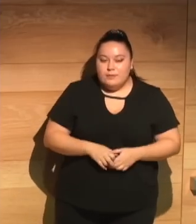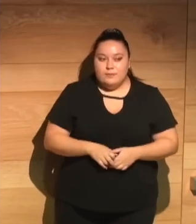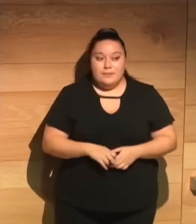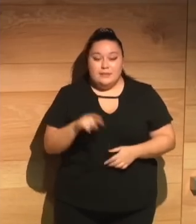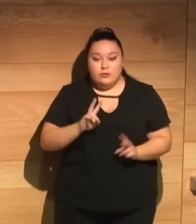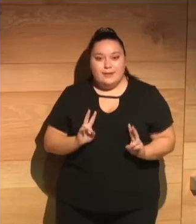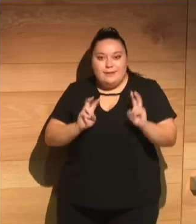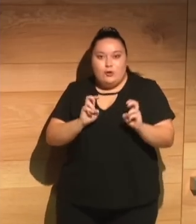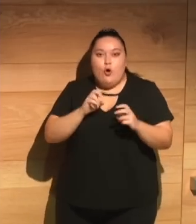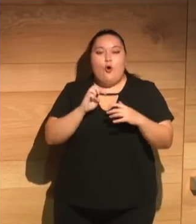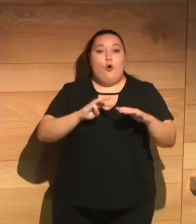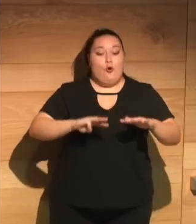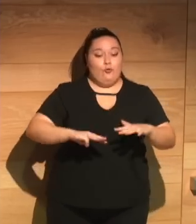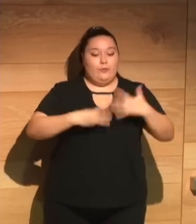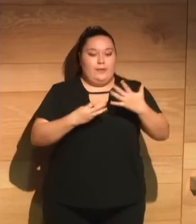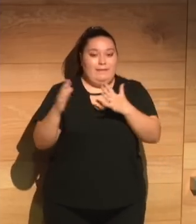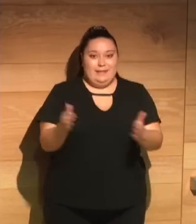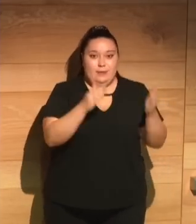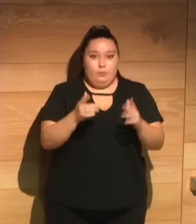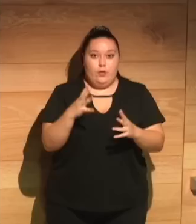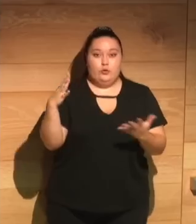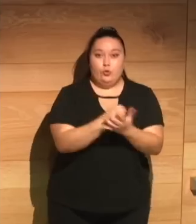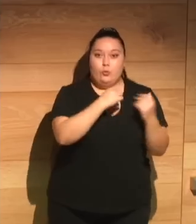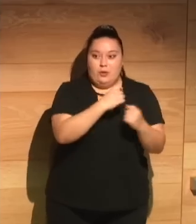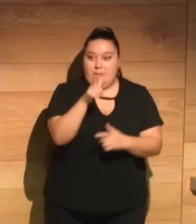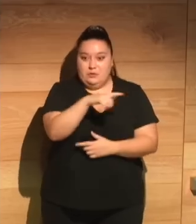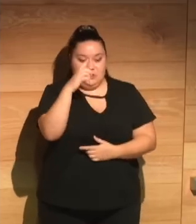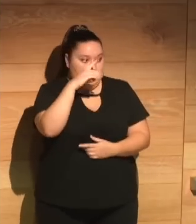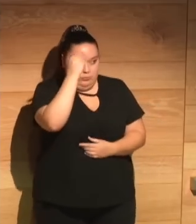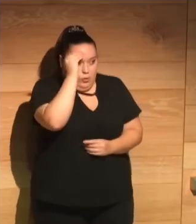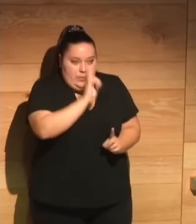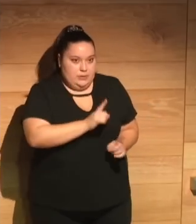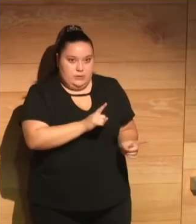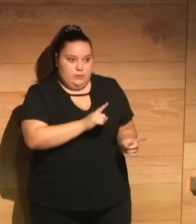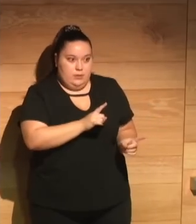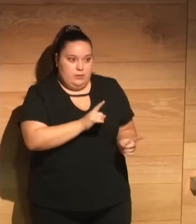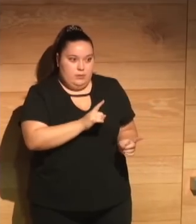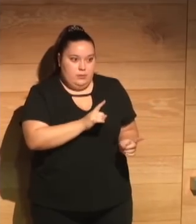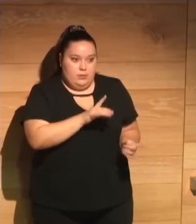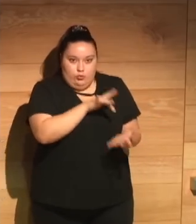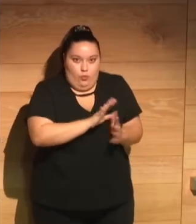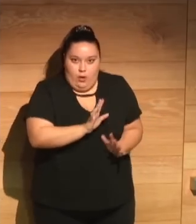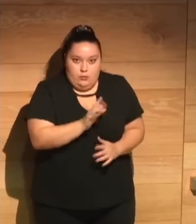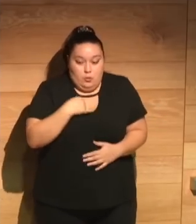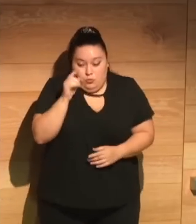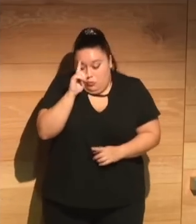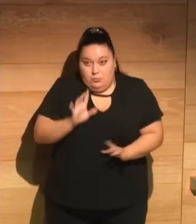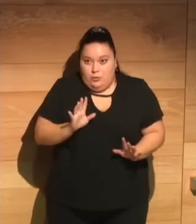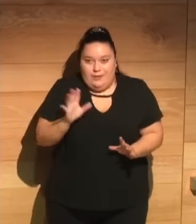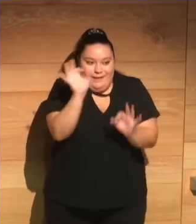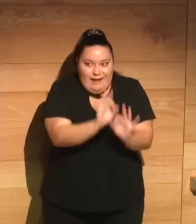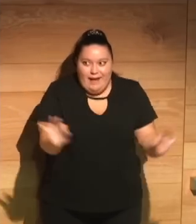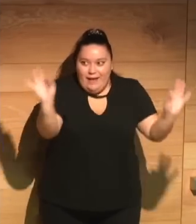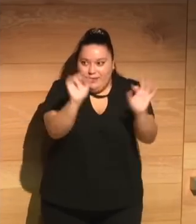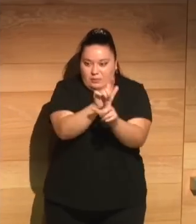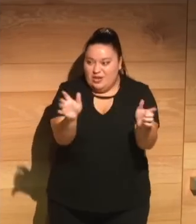el inicio de la octava temporada de Todopoderosos, algo que nadie nunca creyó posible, ni Yo siquiera no, yo no. Nosotros. Yo no daba un duro. Nadie,